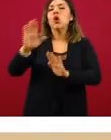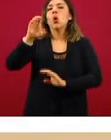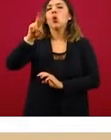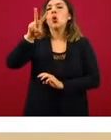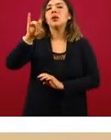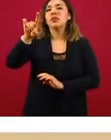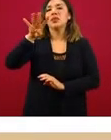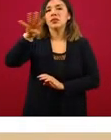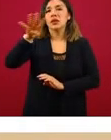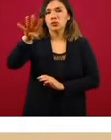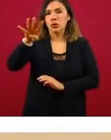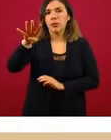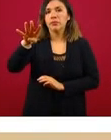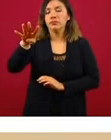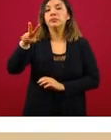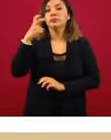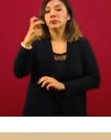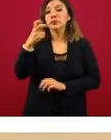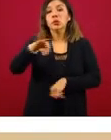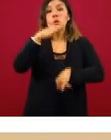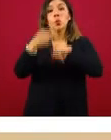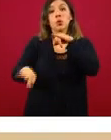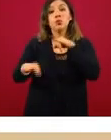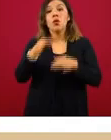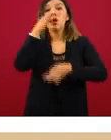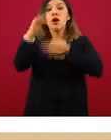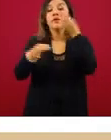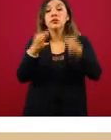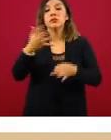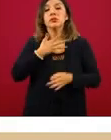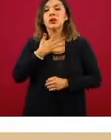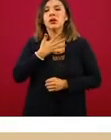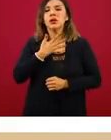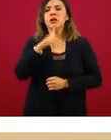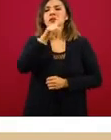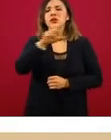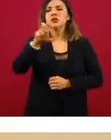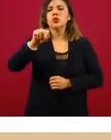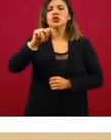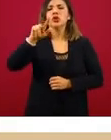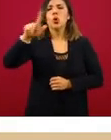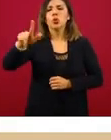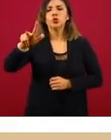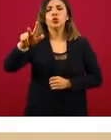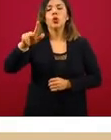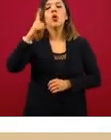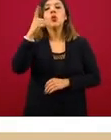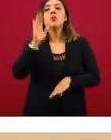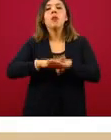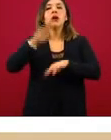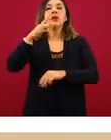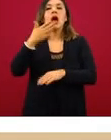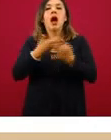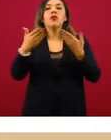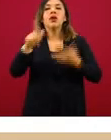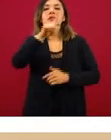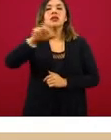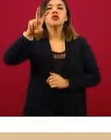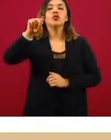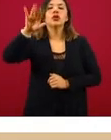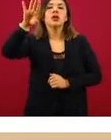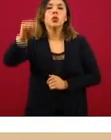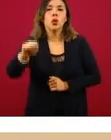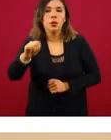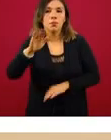vemos en el último corte teníamos 788, al menos una unidad más se suma, ahora son